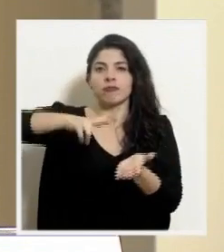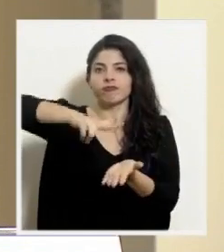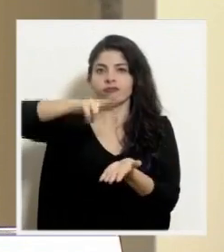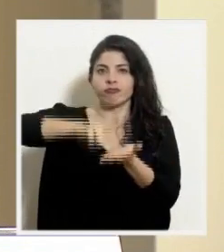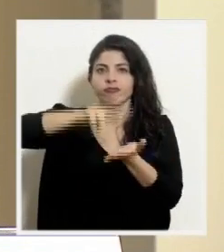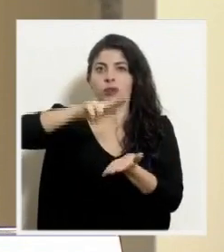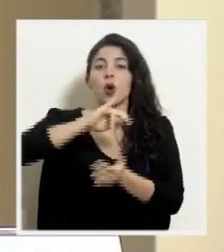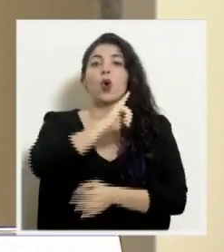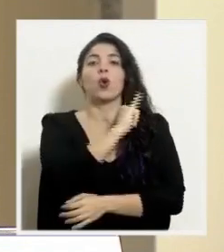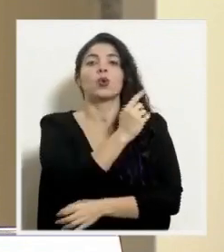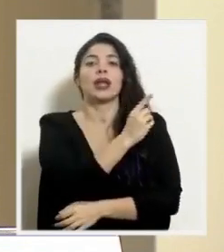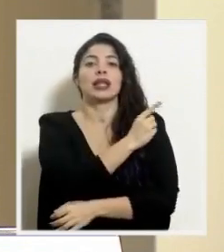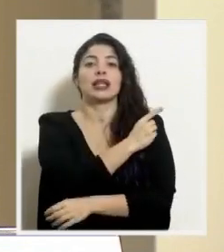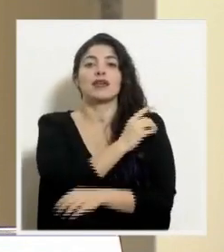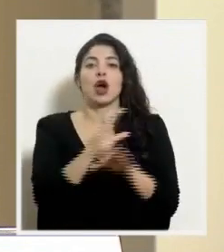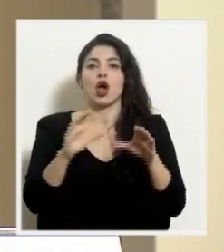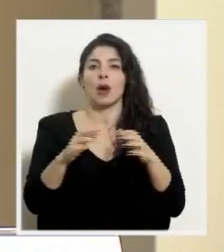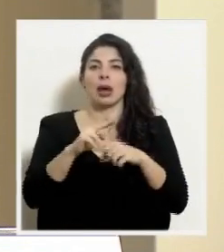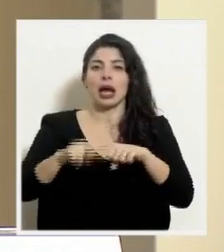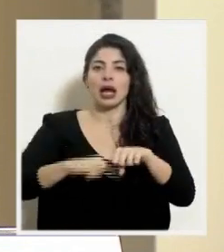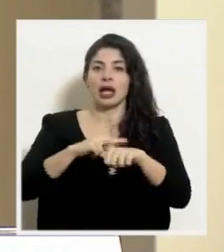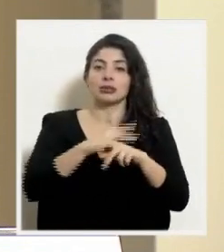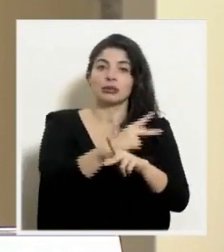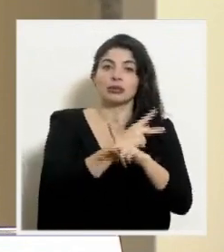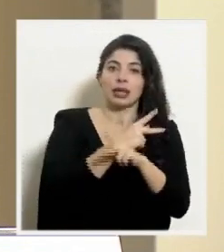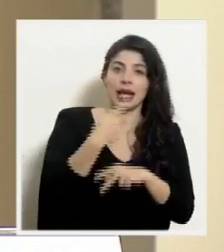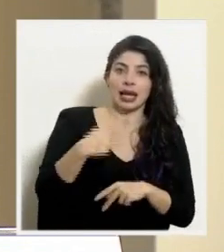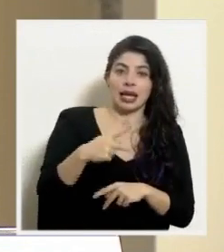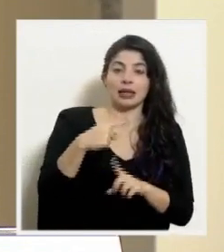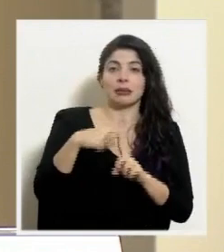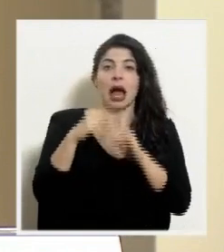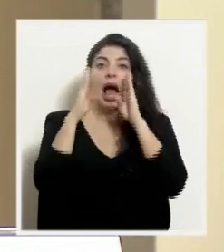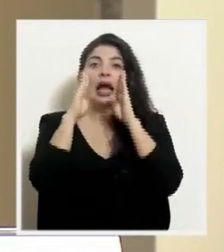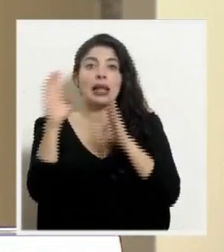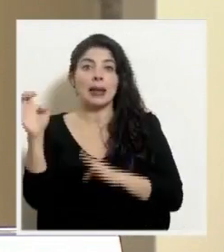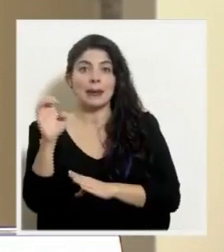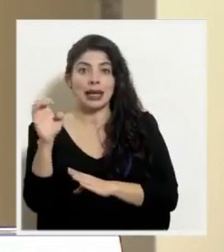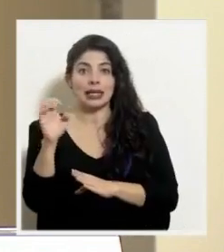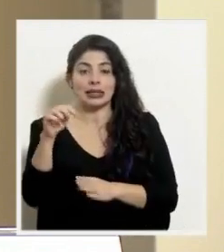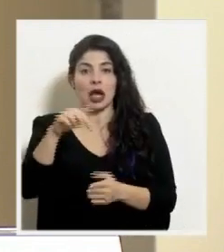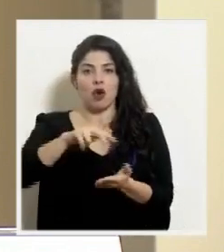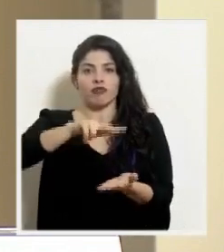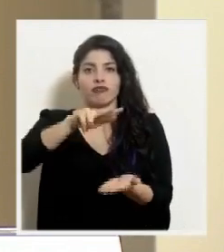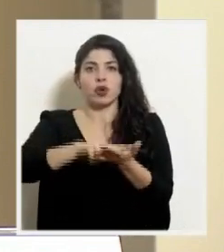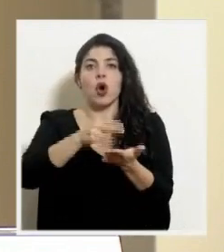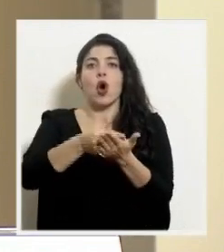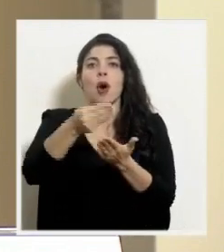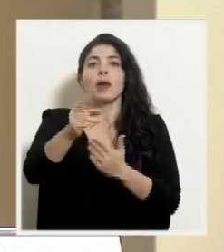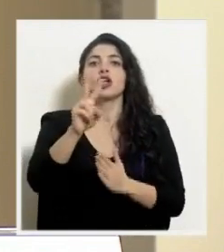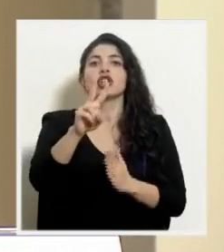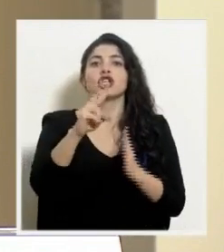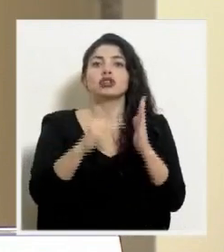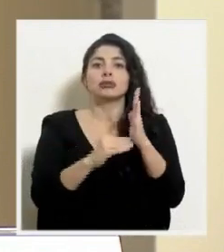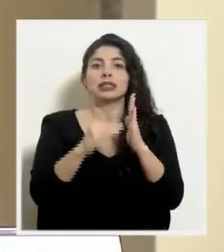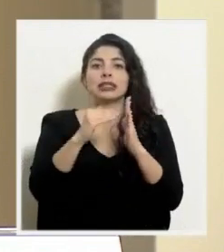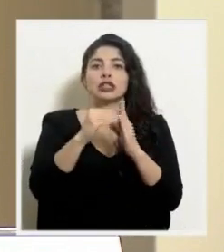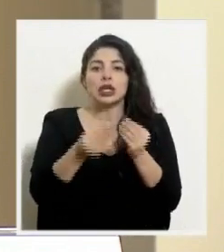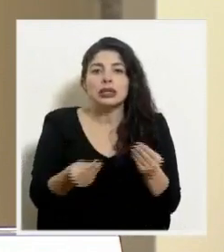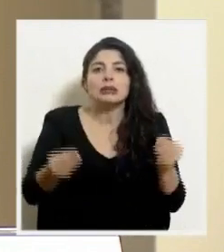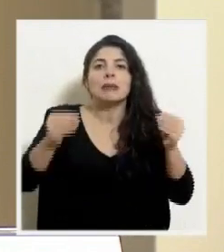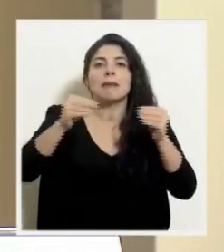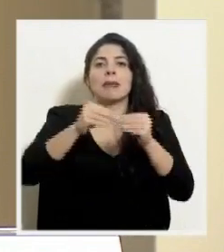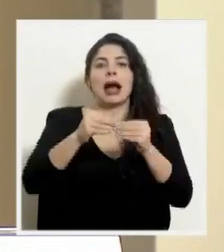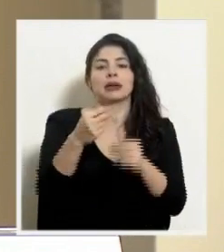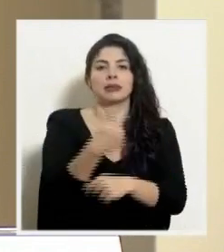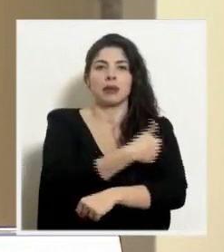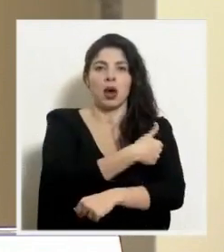en la Junta Directiva de la Comisión Nacional de Prevención de Riesgos y Atención de Emergencias la compra de 2 millones más de dosis que